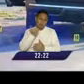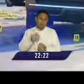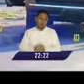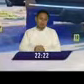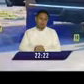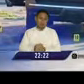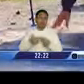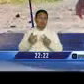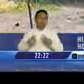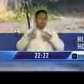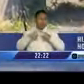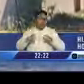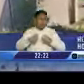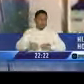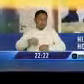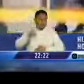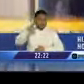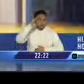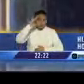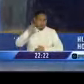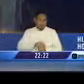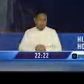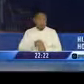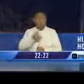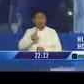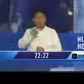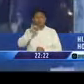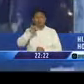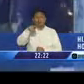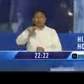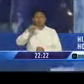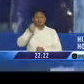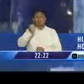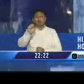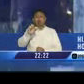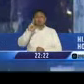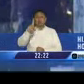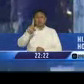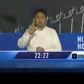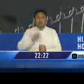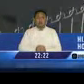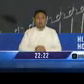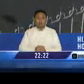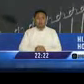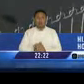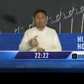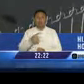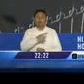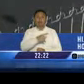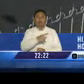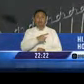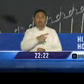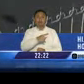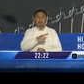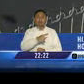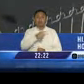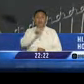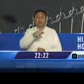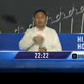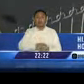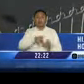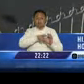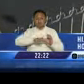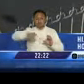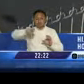las investigaciones, los oficiales de DINASED y Criminalística intentan identificar a este hombre, el gatillero que se baja